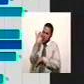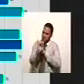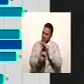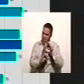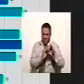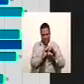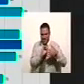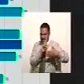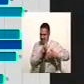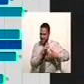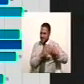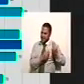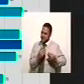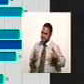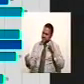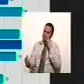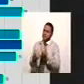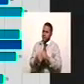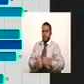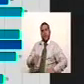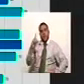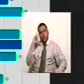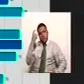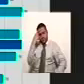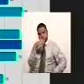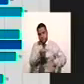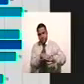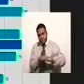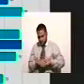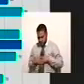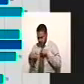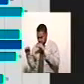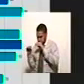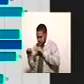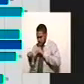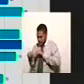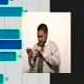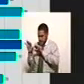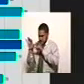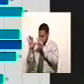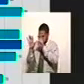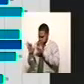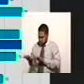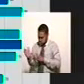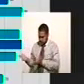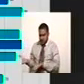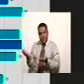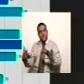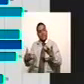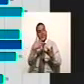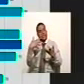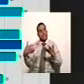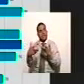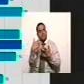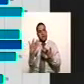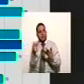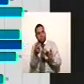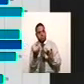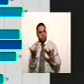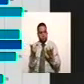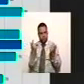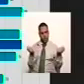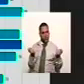había condicionalidades expresas del gobierno de entregar un sistema integral de logística para el año 2003. No